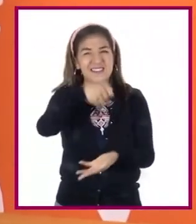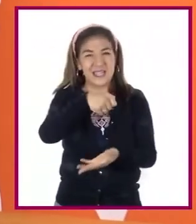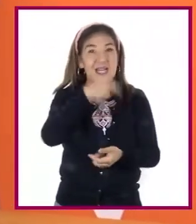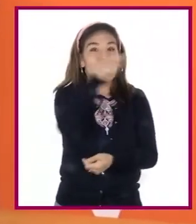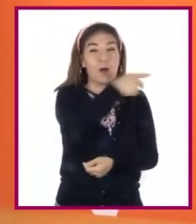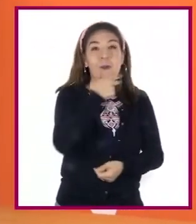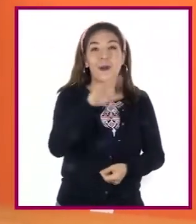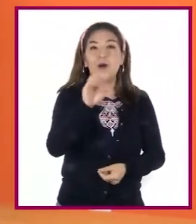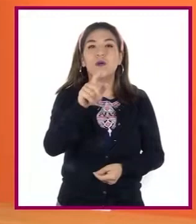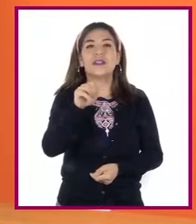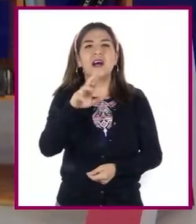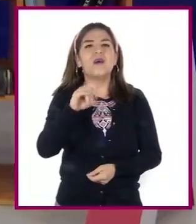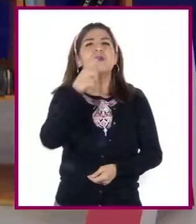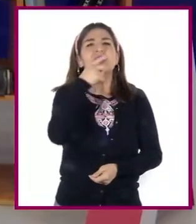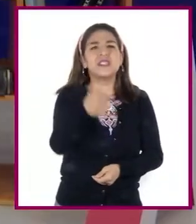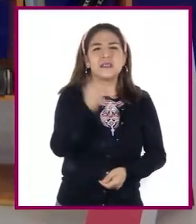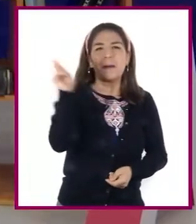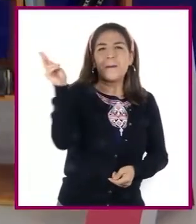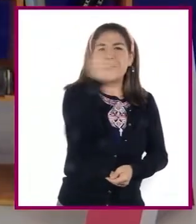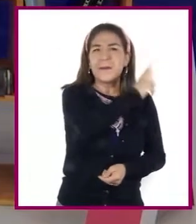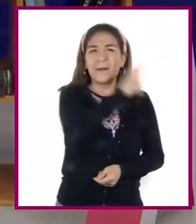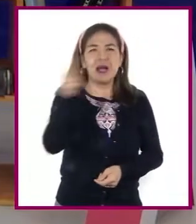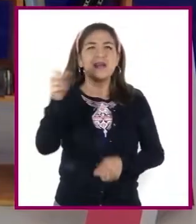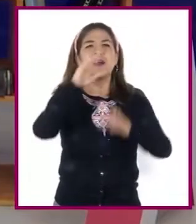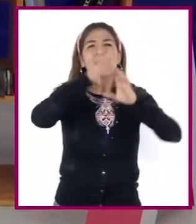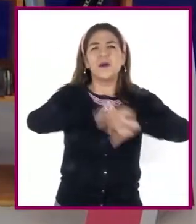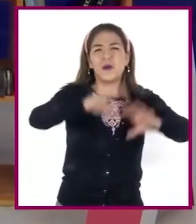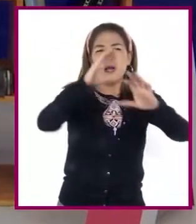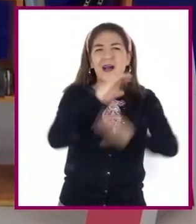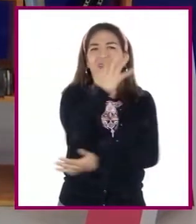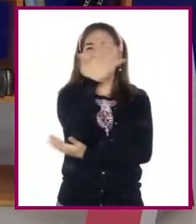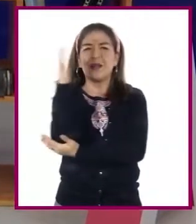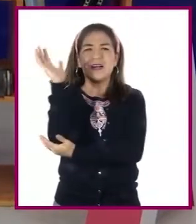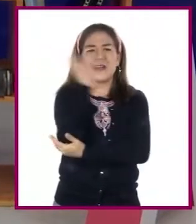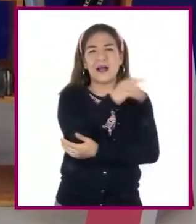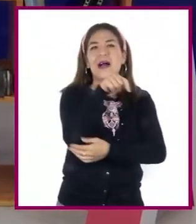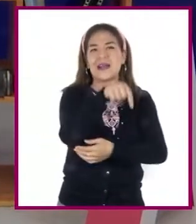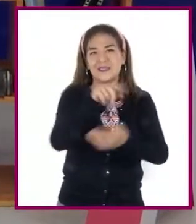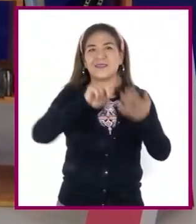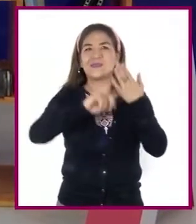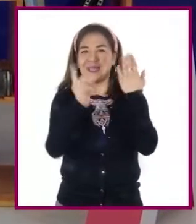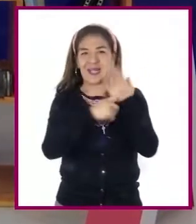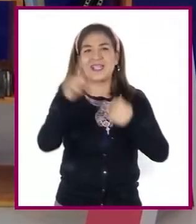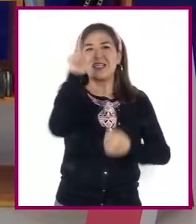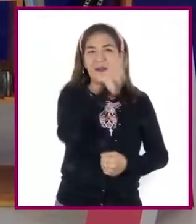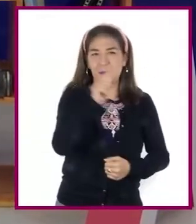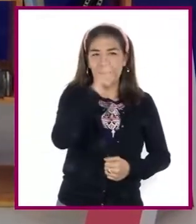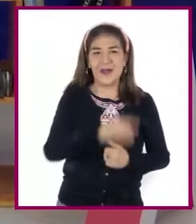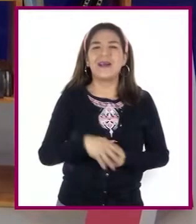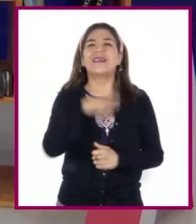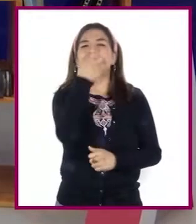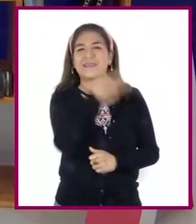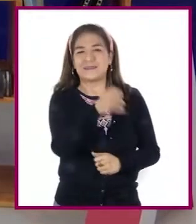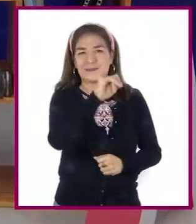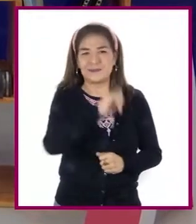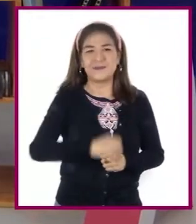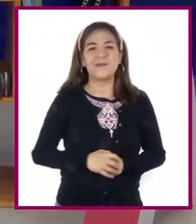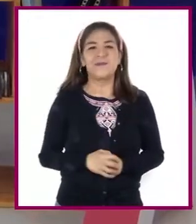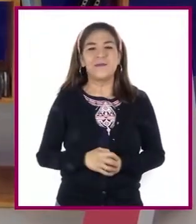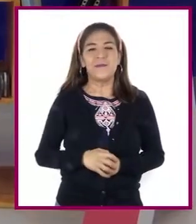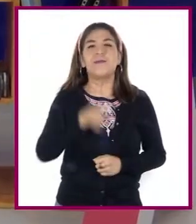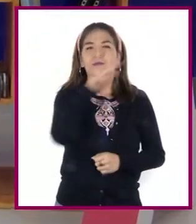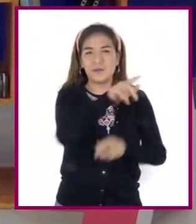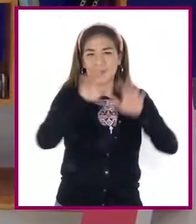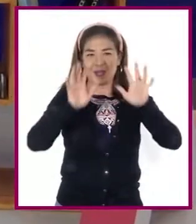aire hace que las peras bailen y las hojas canten. Eso es lenguaje figurado, ¿no? Exactamente, ya